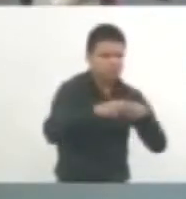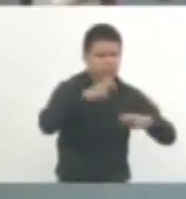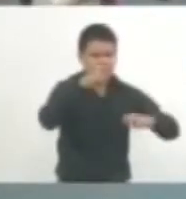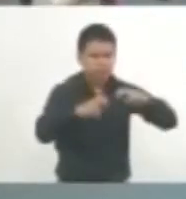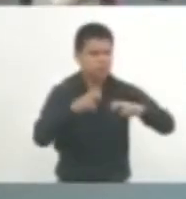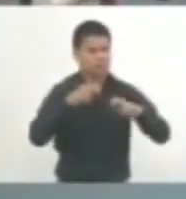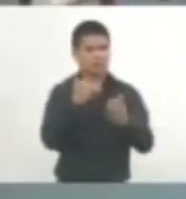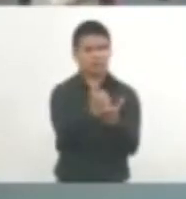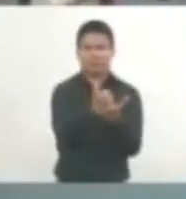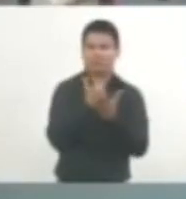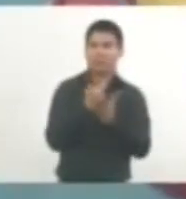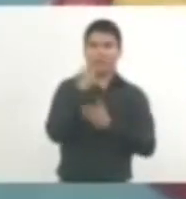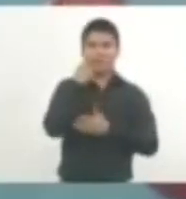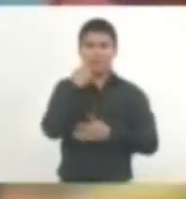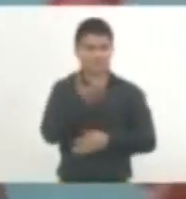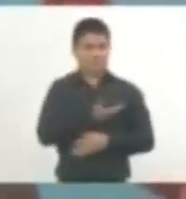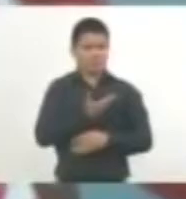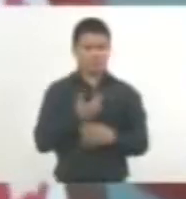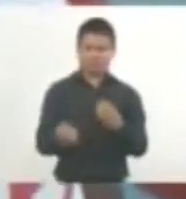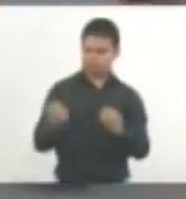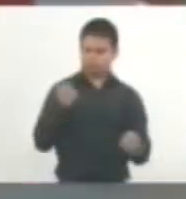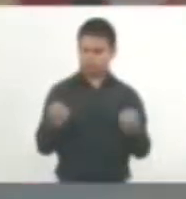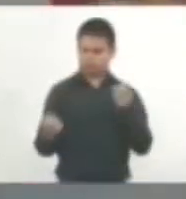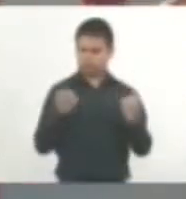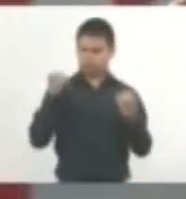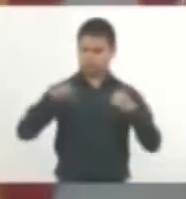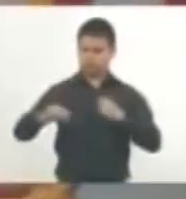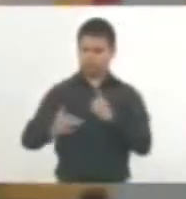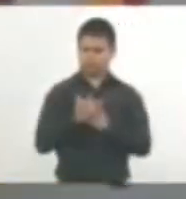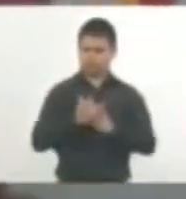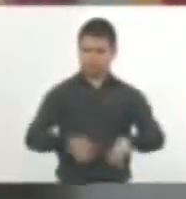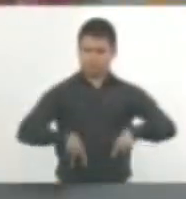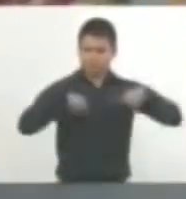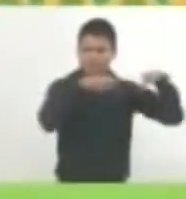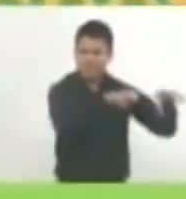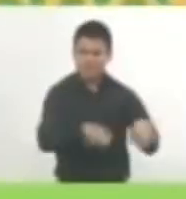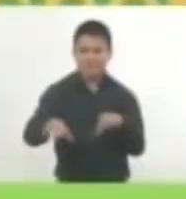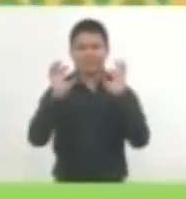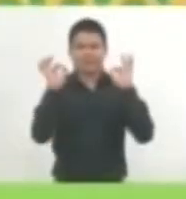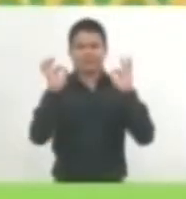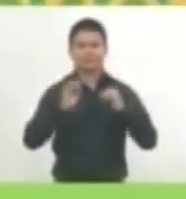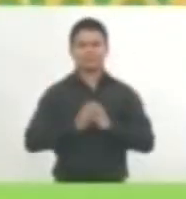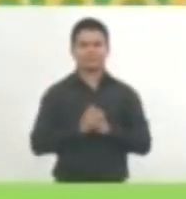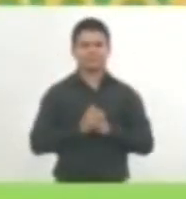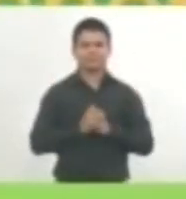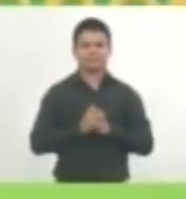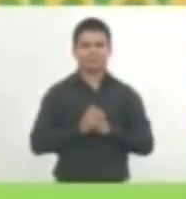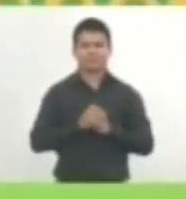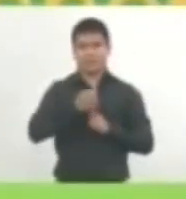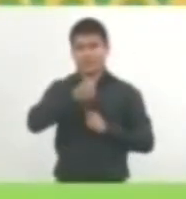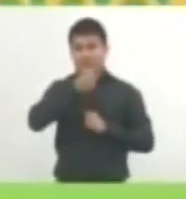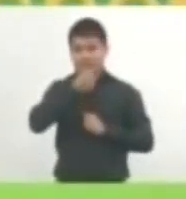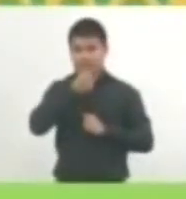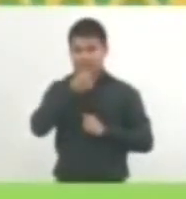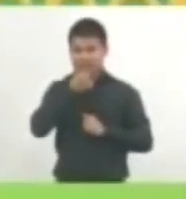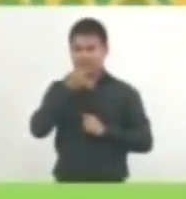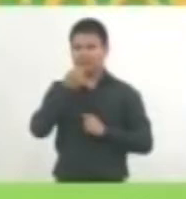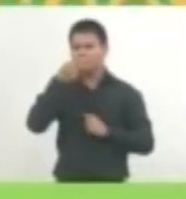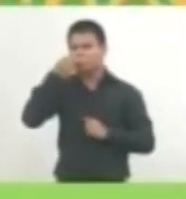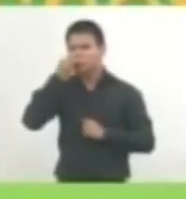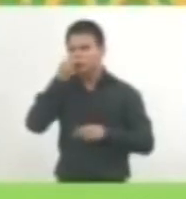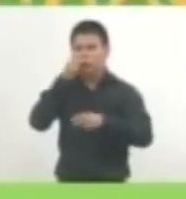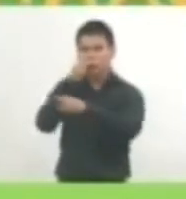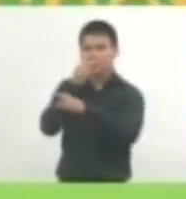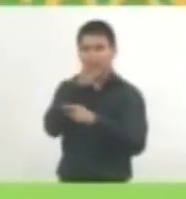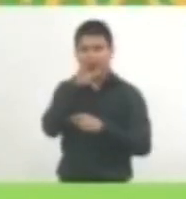para también realizar actividades físicas y generar estilos de vida más sanos. El cantante infantil Andrés 123